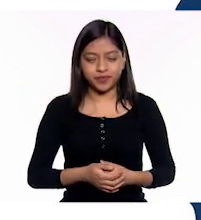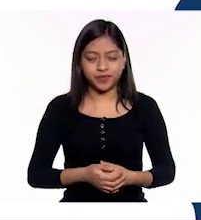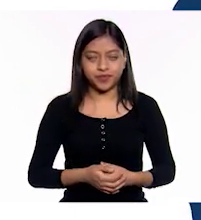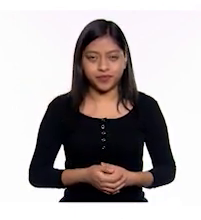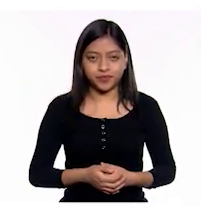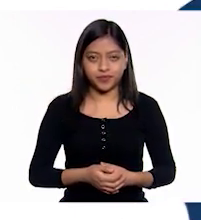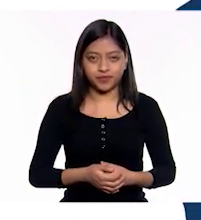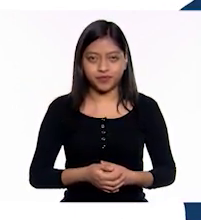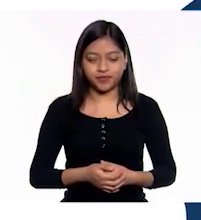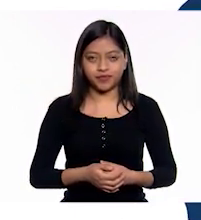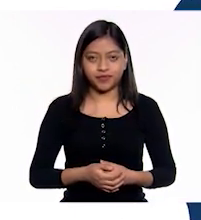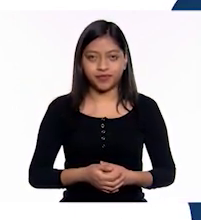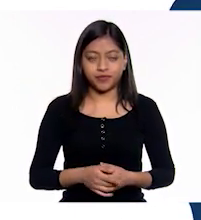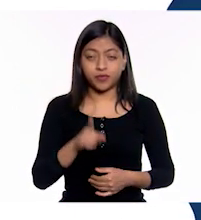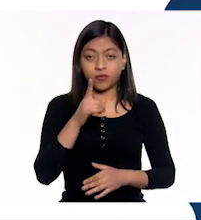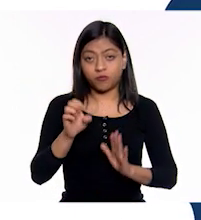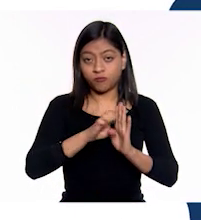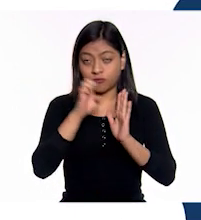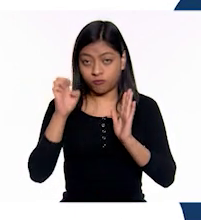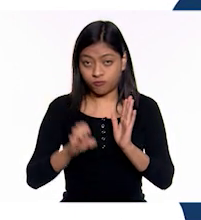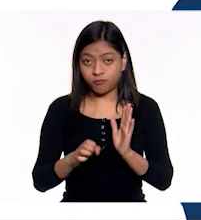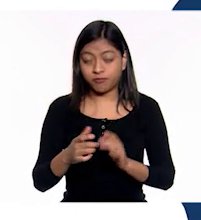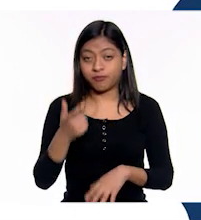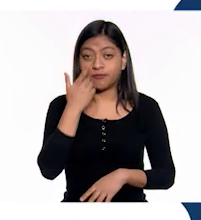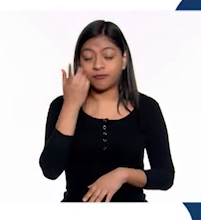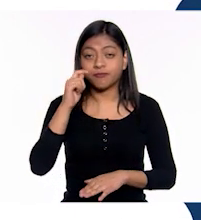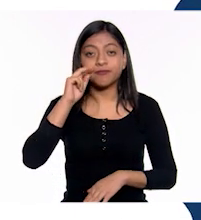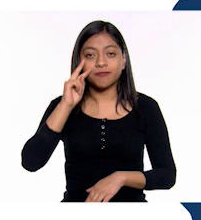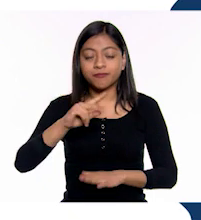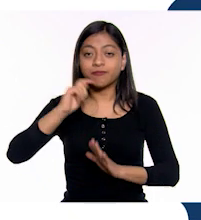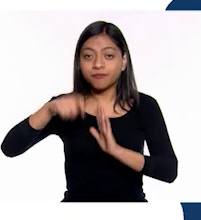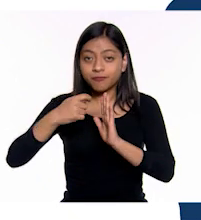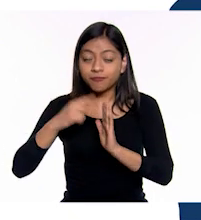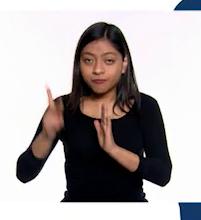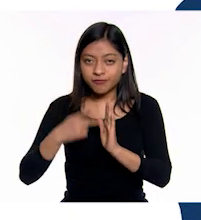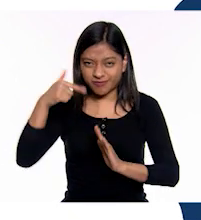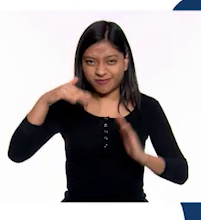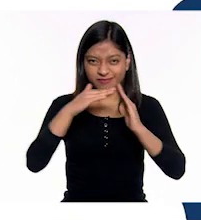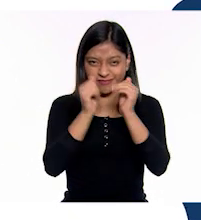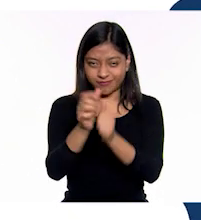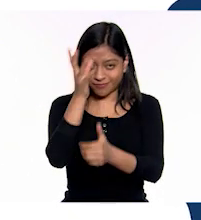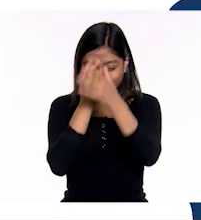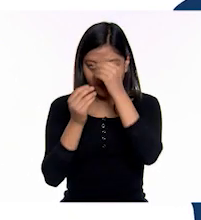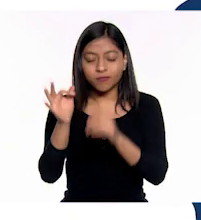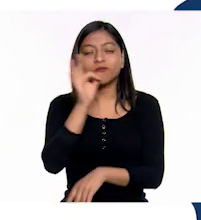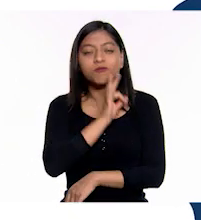conalitech.cep.gov.mx. Si quieres volver a ver los programas de Aprende en Casa, los puedes encontrar en la